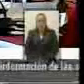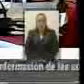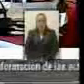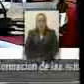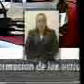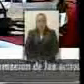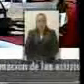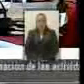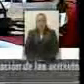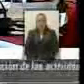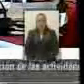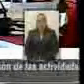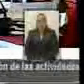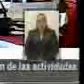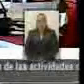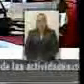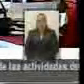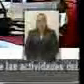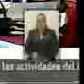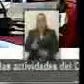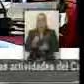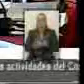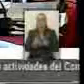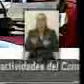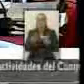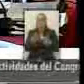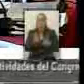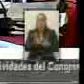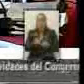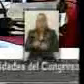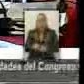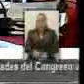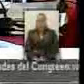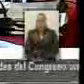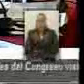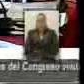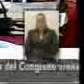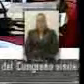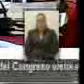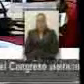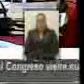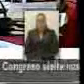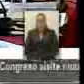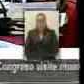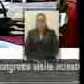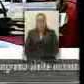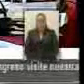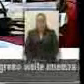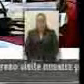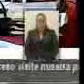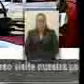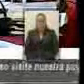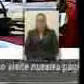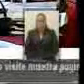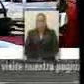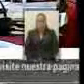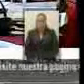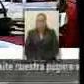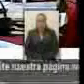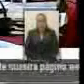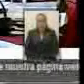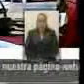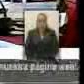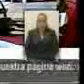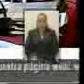de ellos inclusive los ha nombrado, promocionado, qué sé yo. El Fonafe le ha iniciado un juicio al